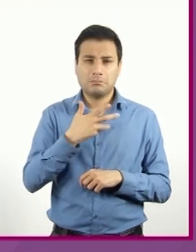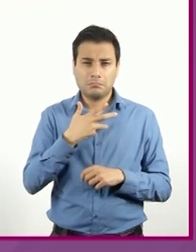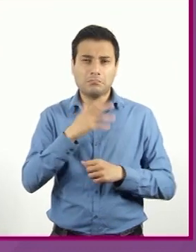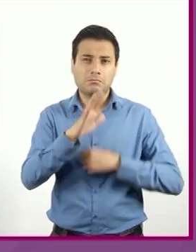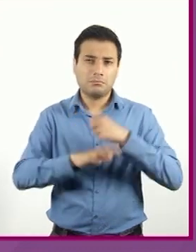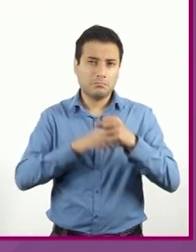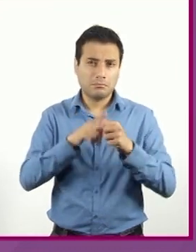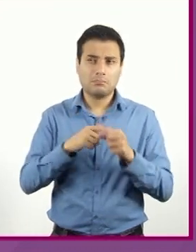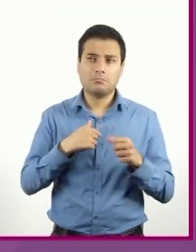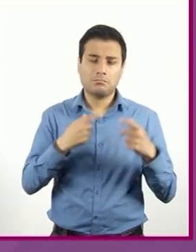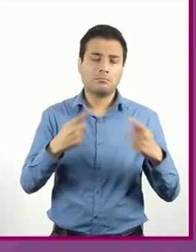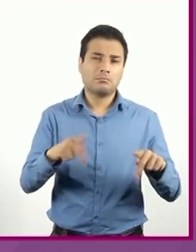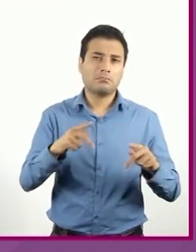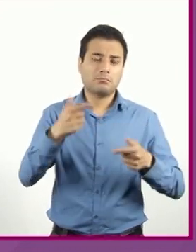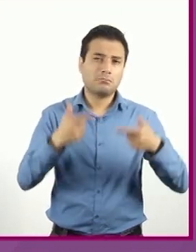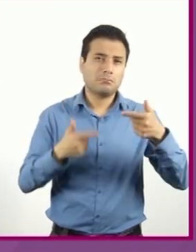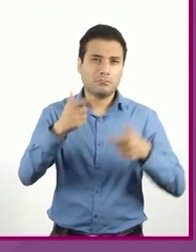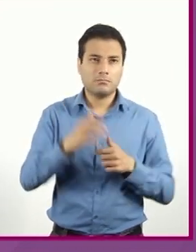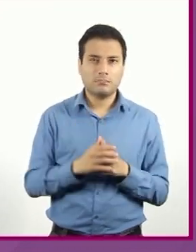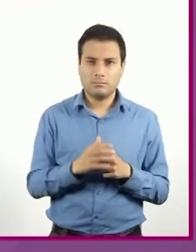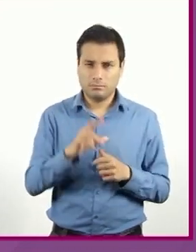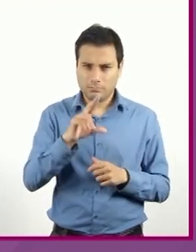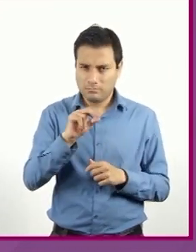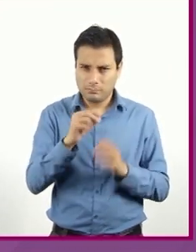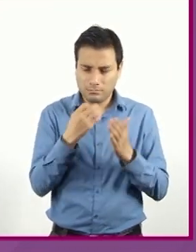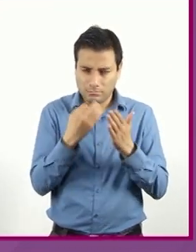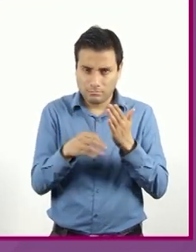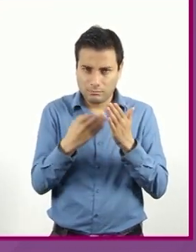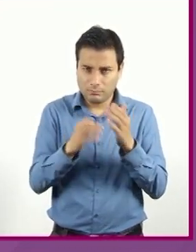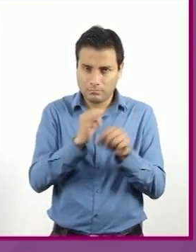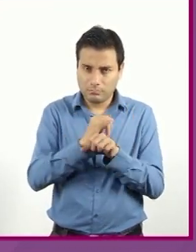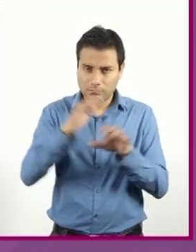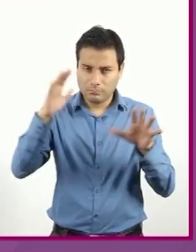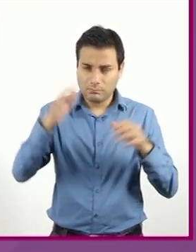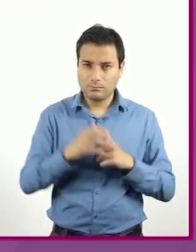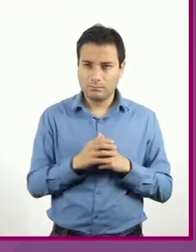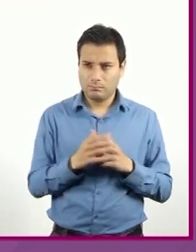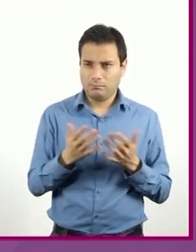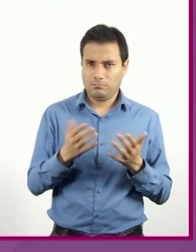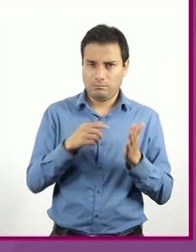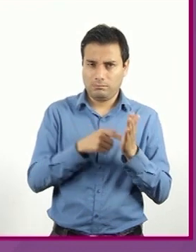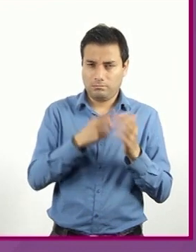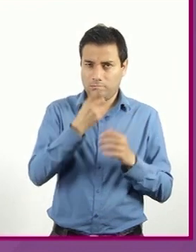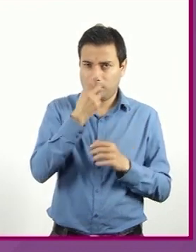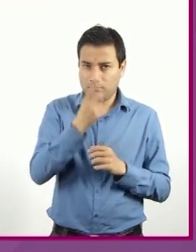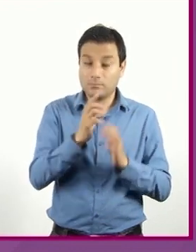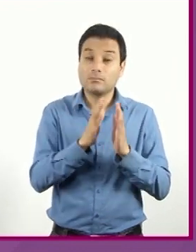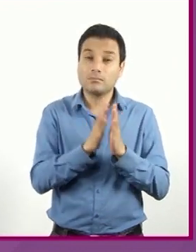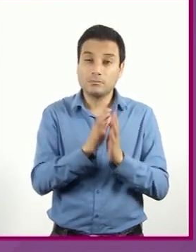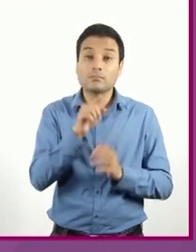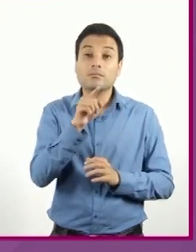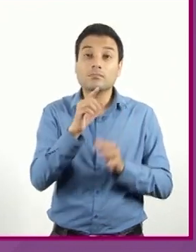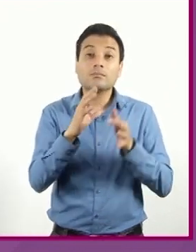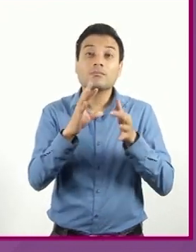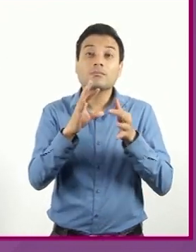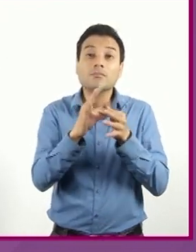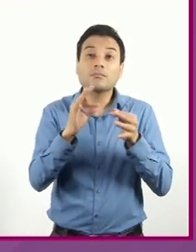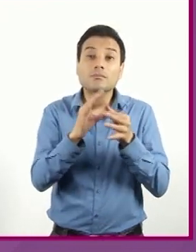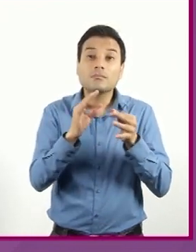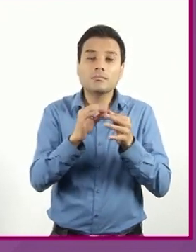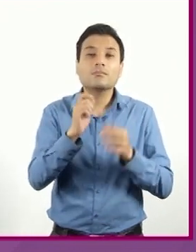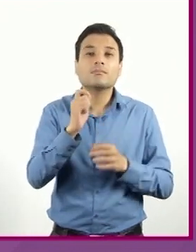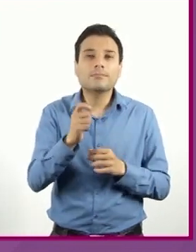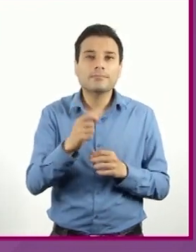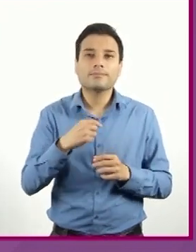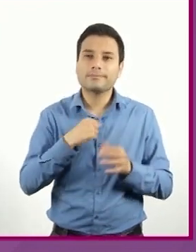y vendo productos lácteos. Le dijeron que faltó información. En el formulario dice, describa, y describir es informar